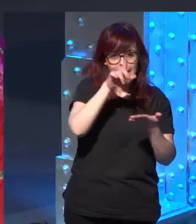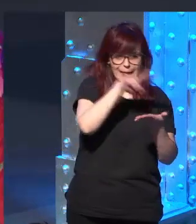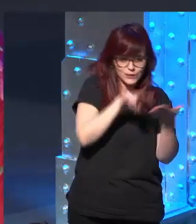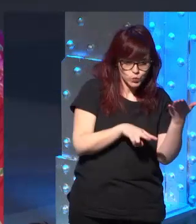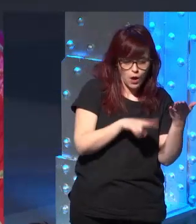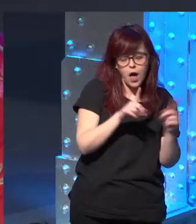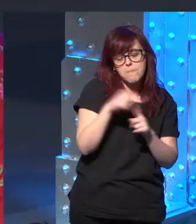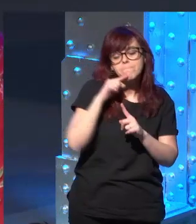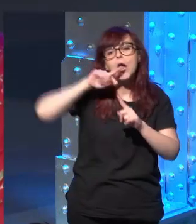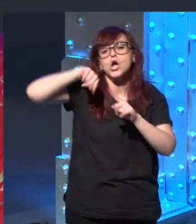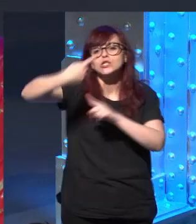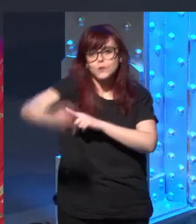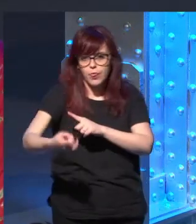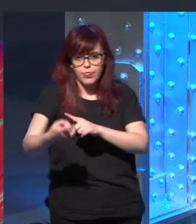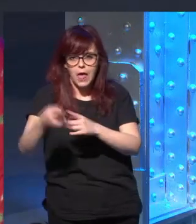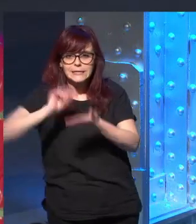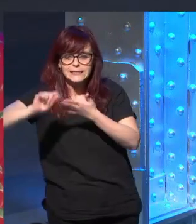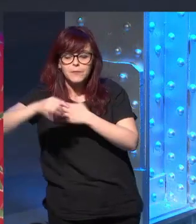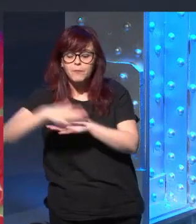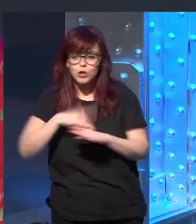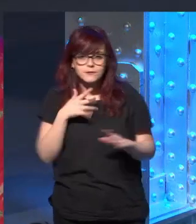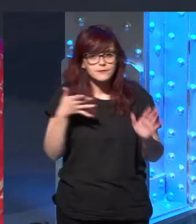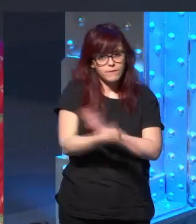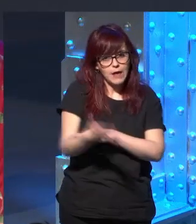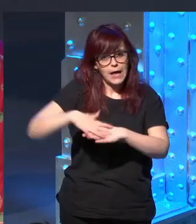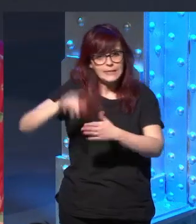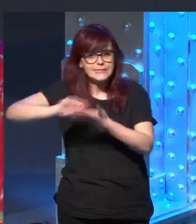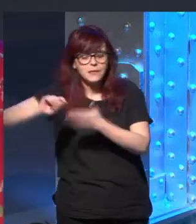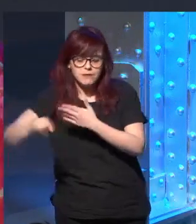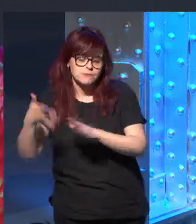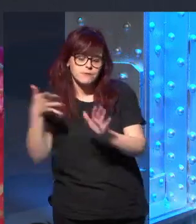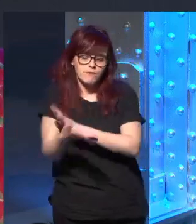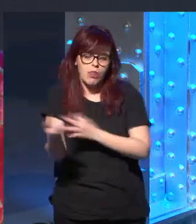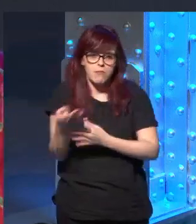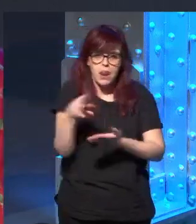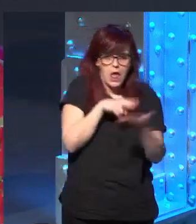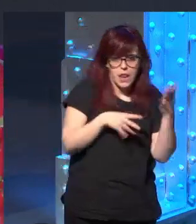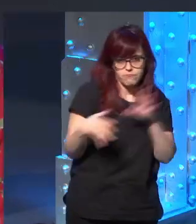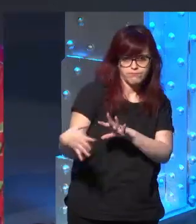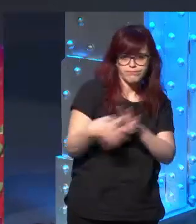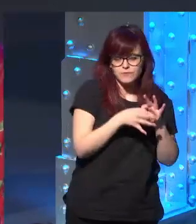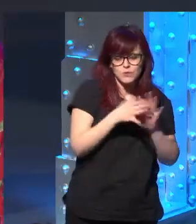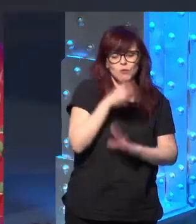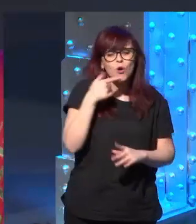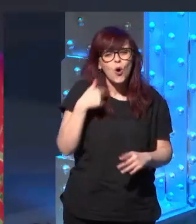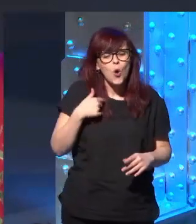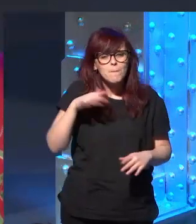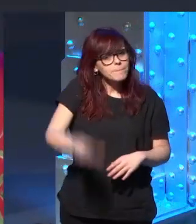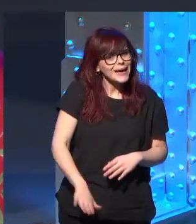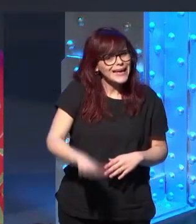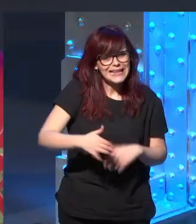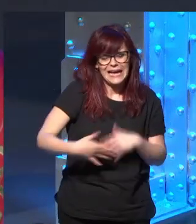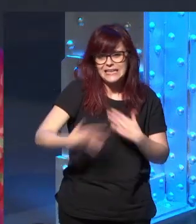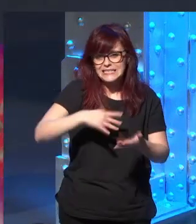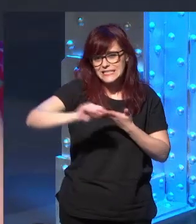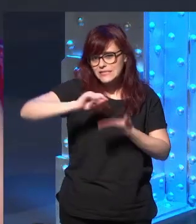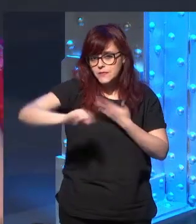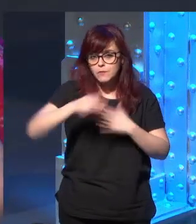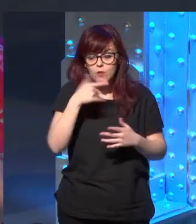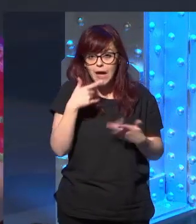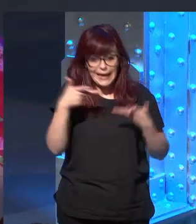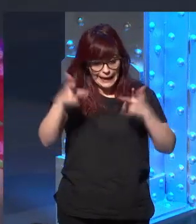Yo escribo porque leo. Aprendí a leer muy pequeña, yo creo que era la manera más fácil de